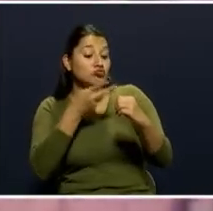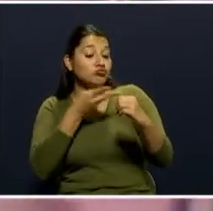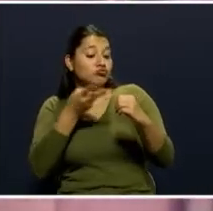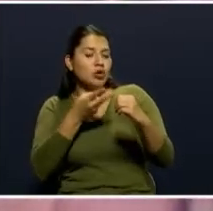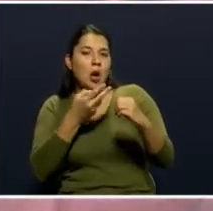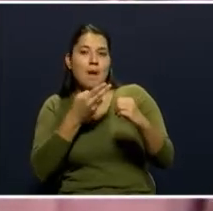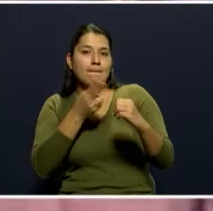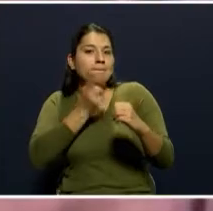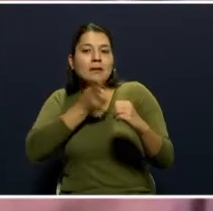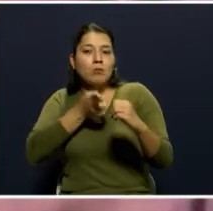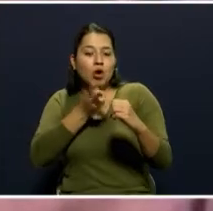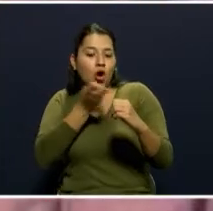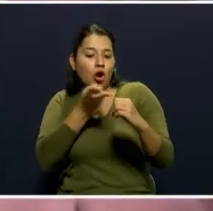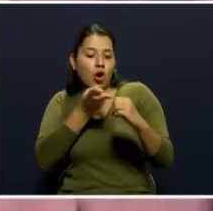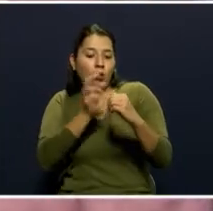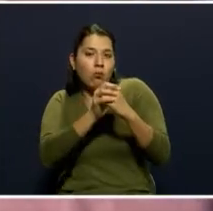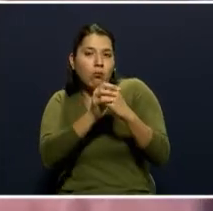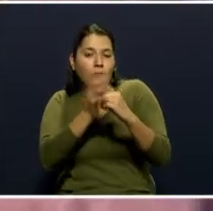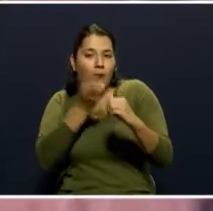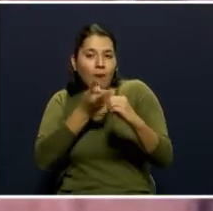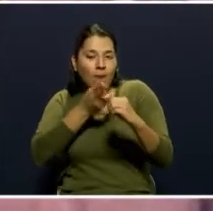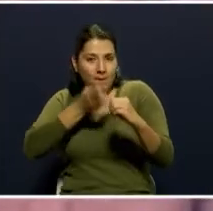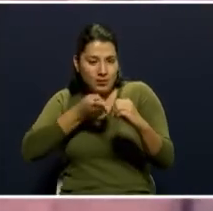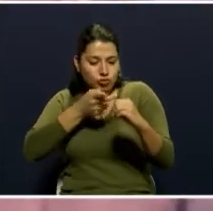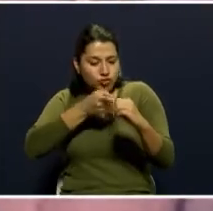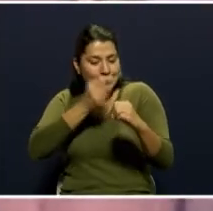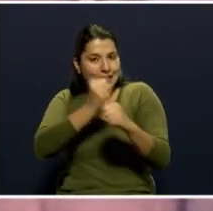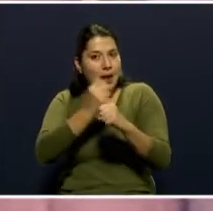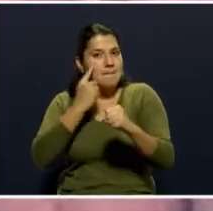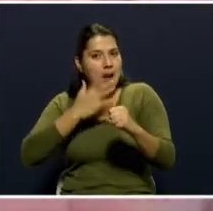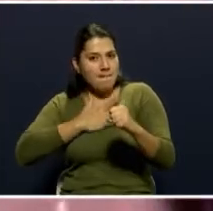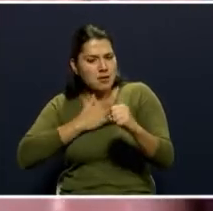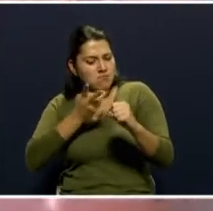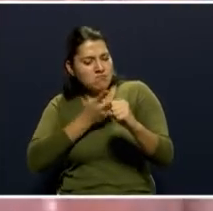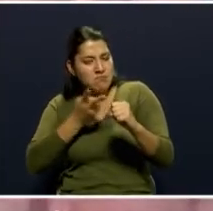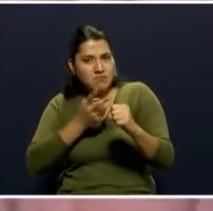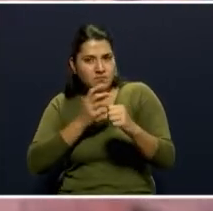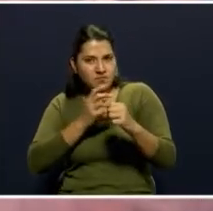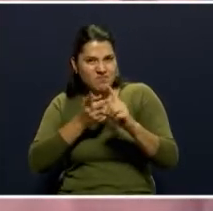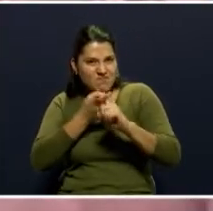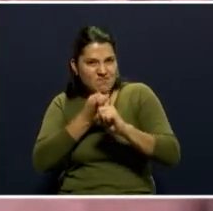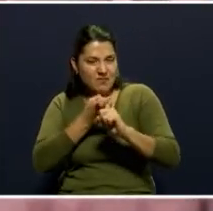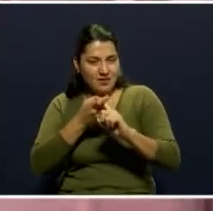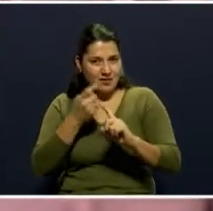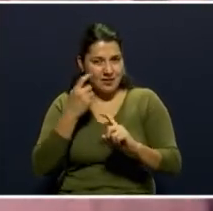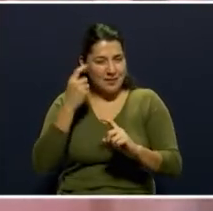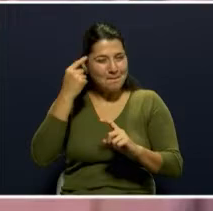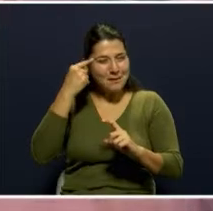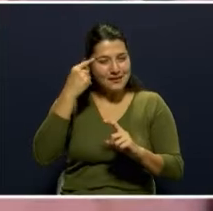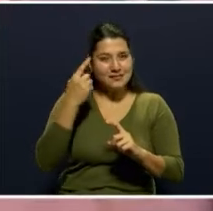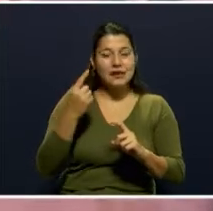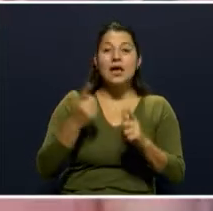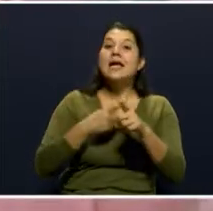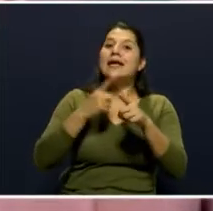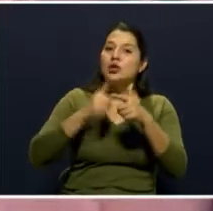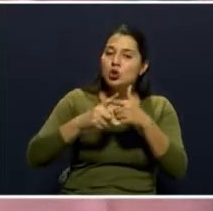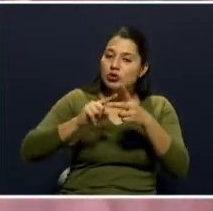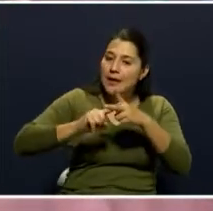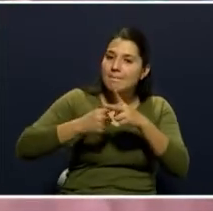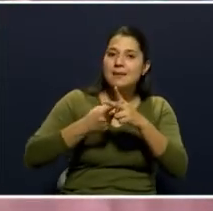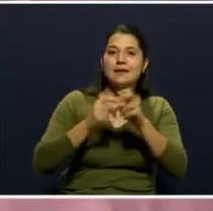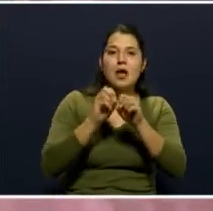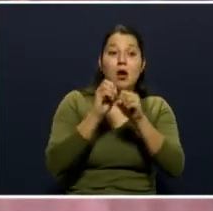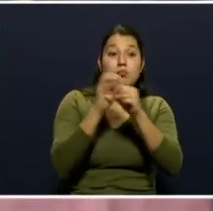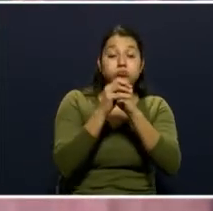la célula a trabajar para sí mismo, y entonces así comienza a replicarse, a crear copias de sí mismo una y otra